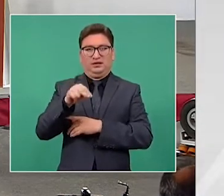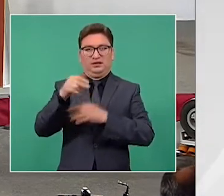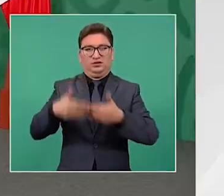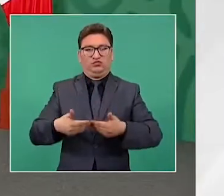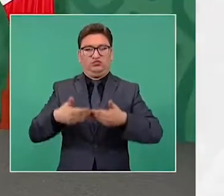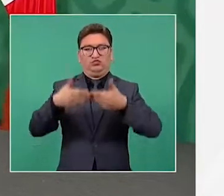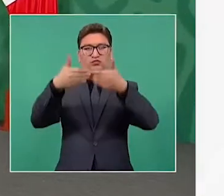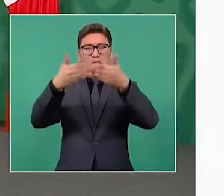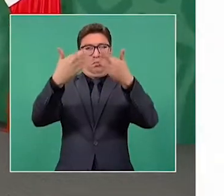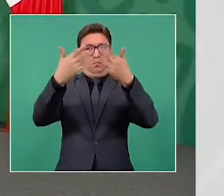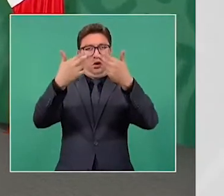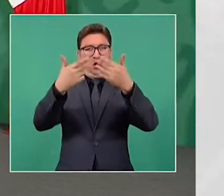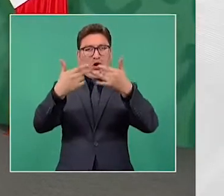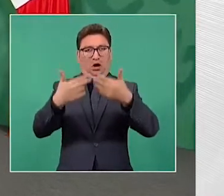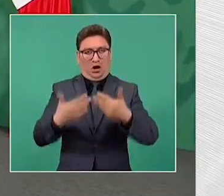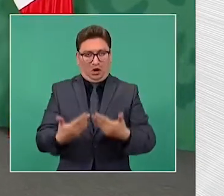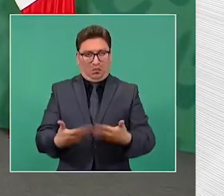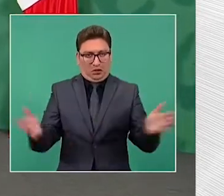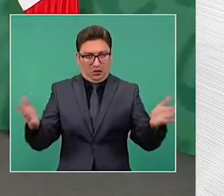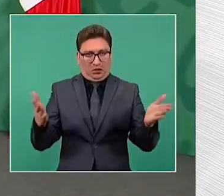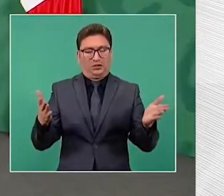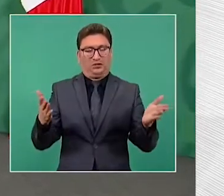o